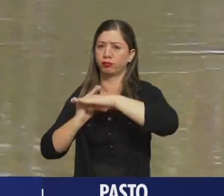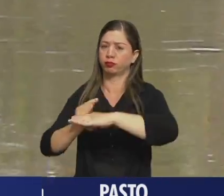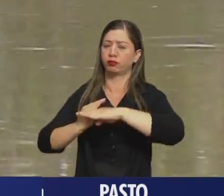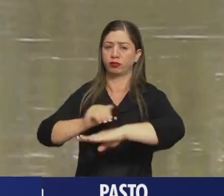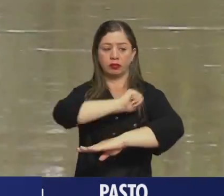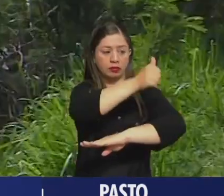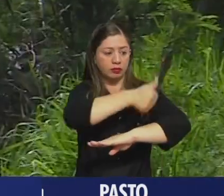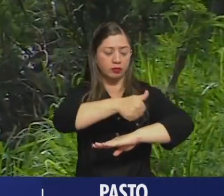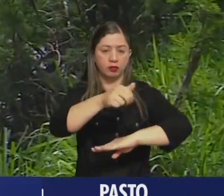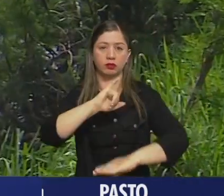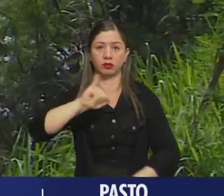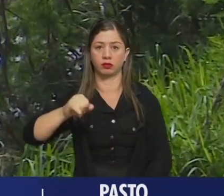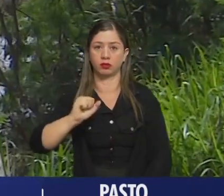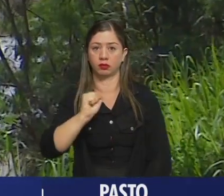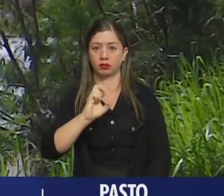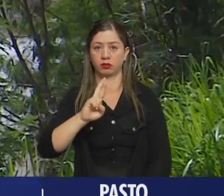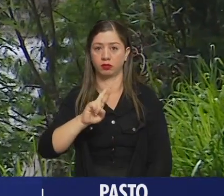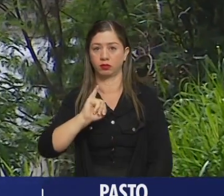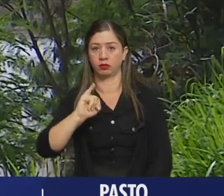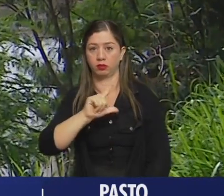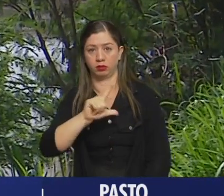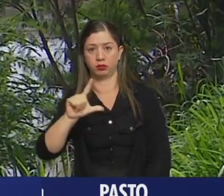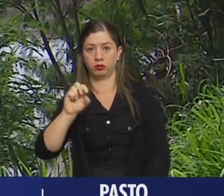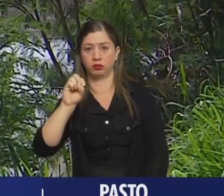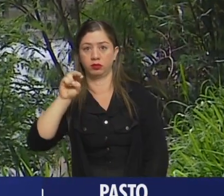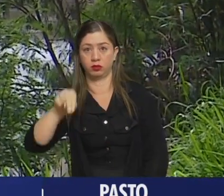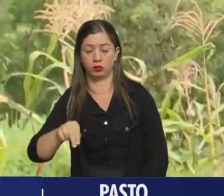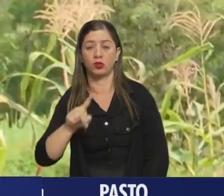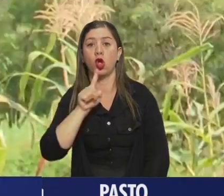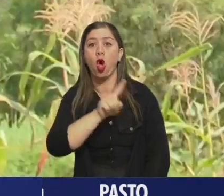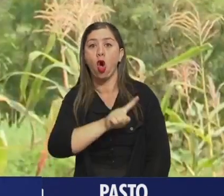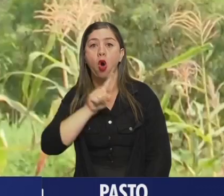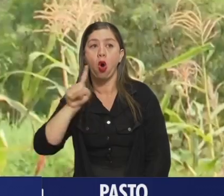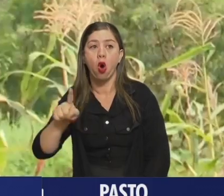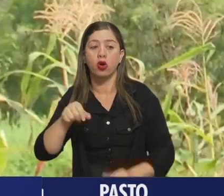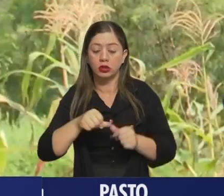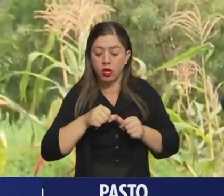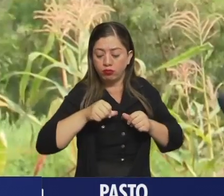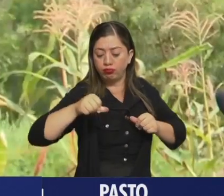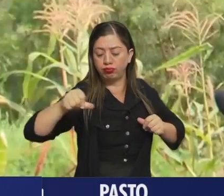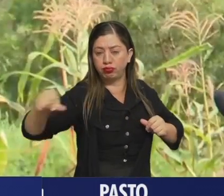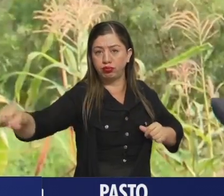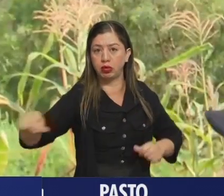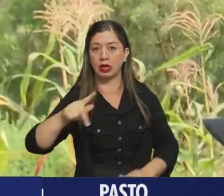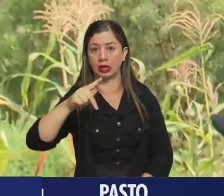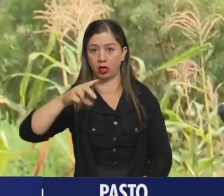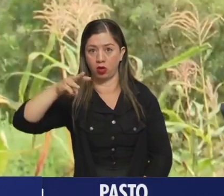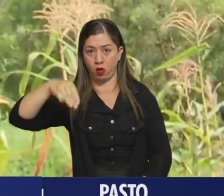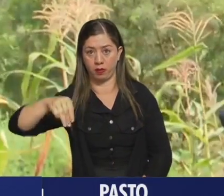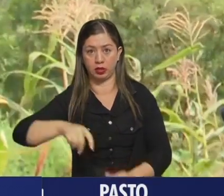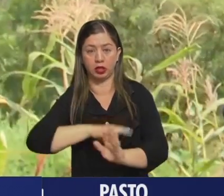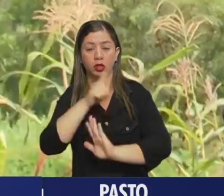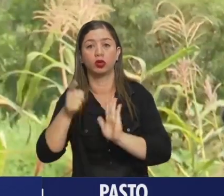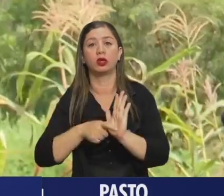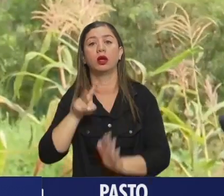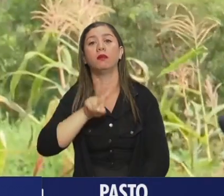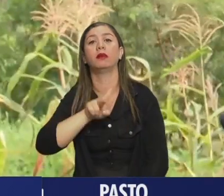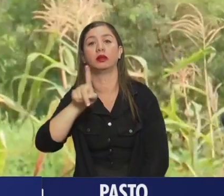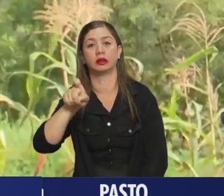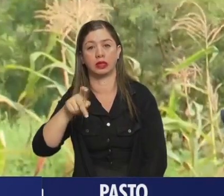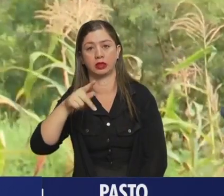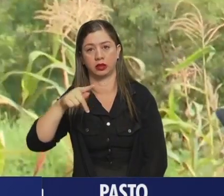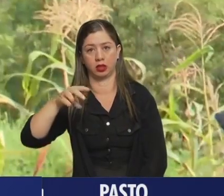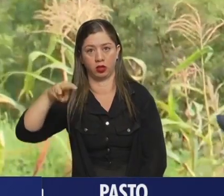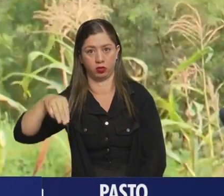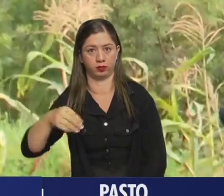ciudad de un posible desbordamiento. Estos más de 11 kilómetros de los 26 kilómetros en total. Pero también hay que decirlo,